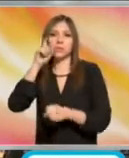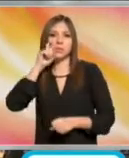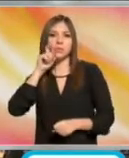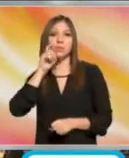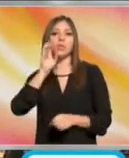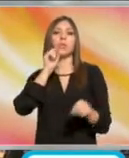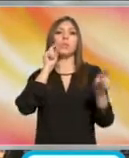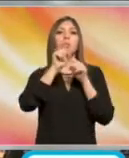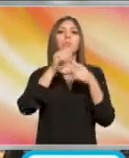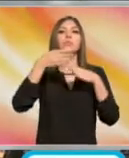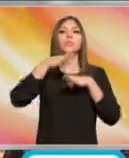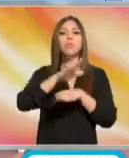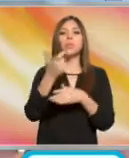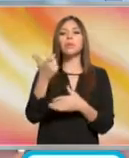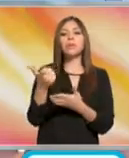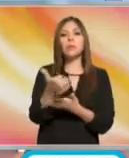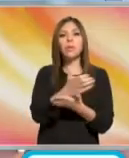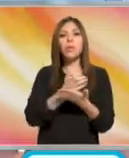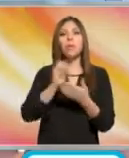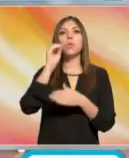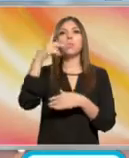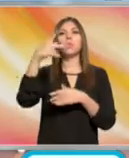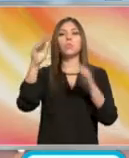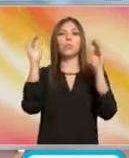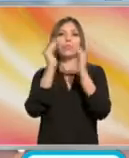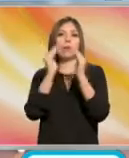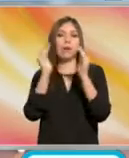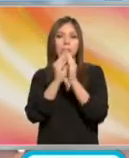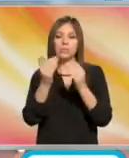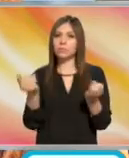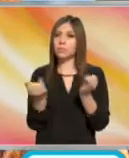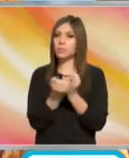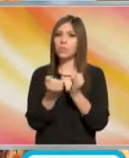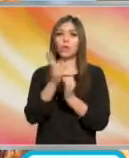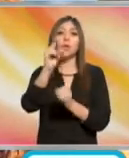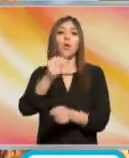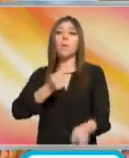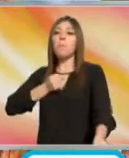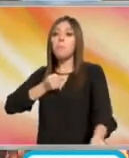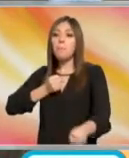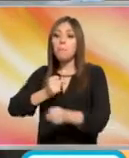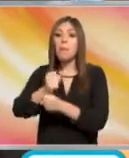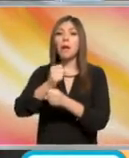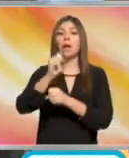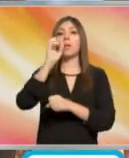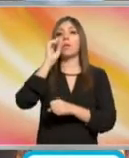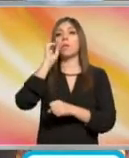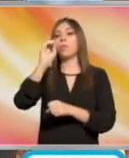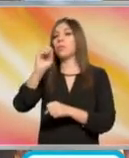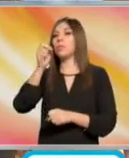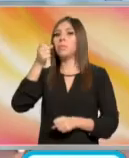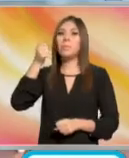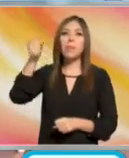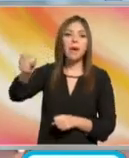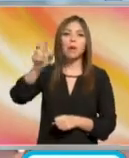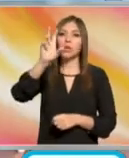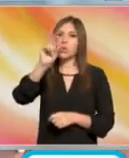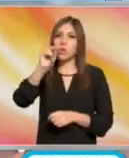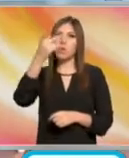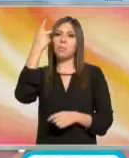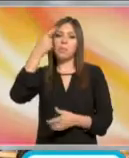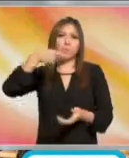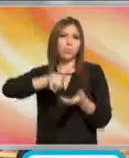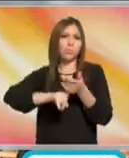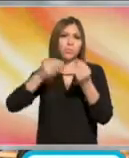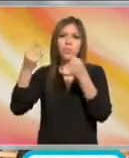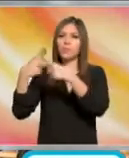ser patrimonial. Sí, no solamente son golpes, no estamos hablando de esto nada más. Es una agresión Es una violenta, agresión violenta. pero la violencia va más allá. Y un aspecto muy interesante,